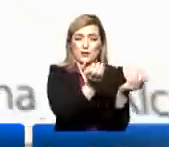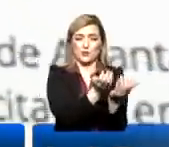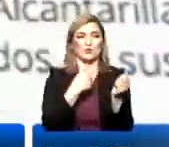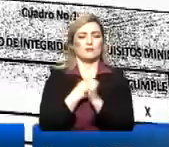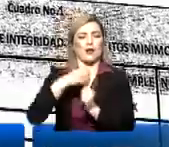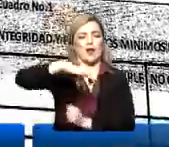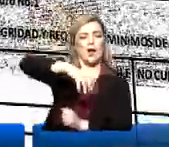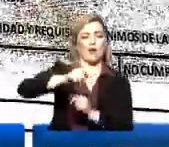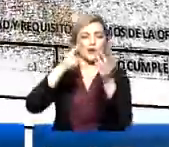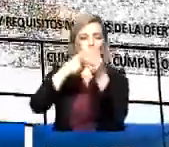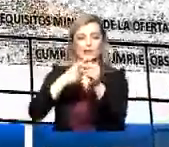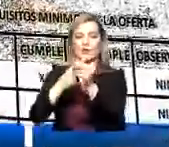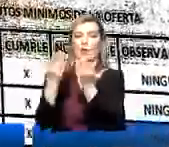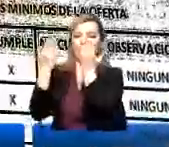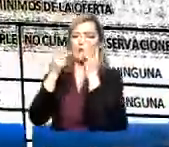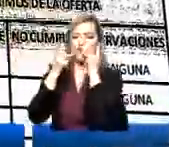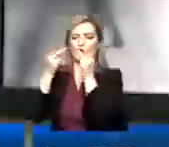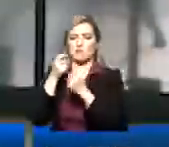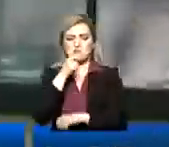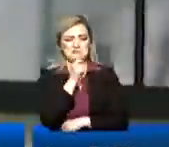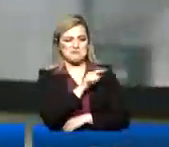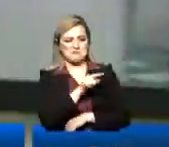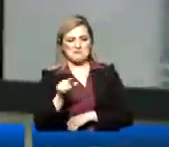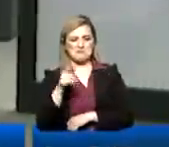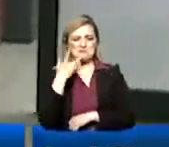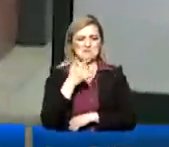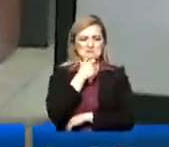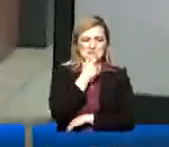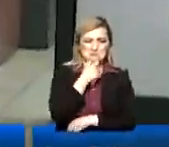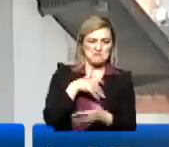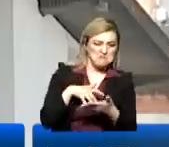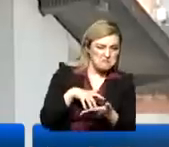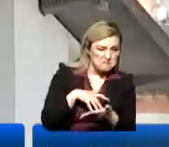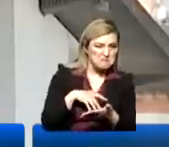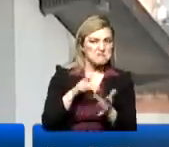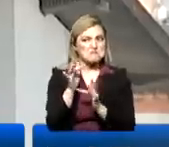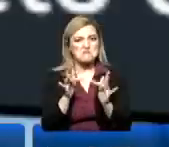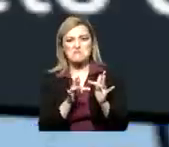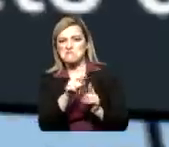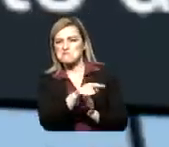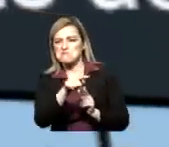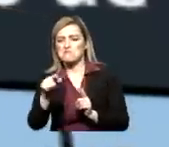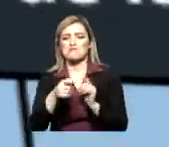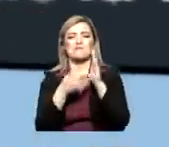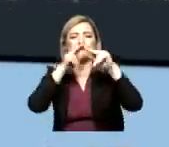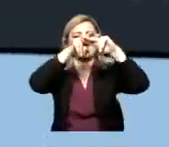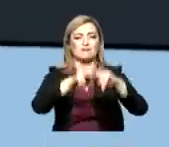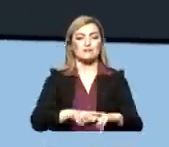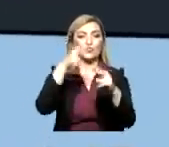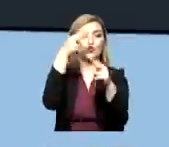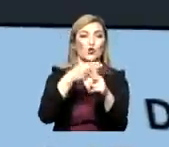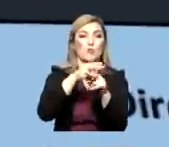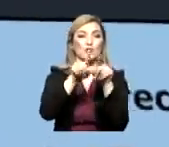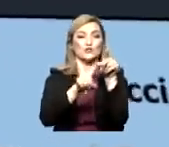de Agua de Quito, la de Obras Públicas, nos lleva entonces a plantear algunas coincidencias. Revisando la nómina